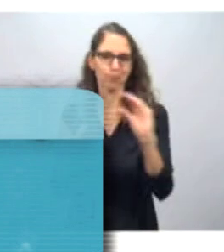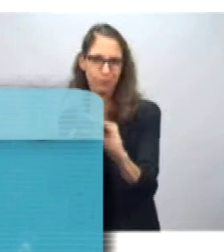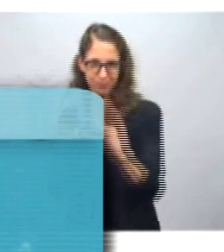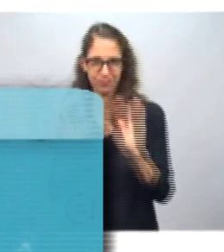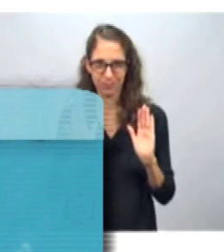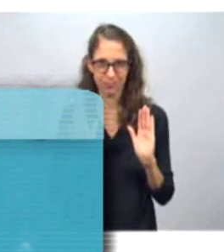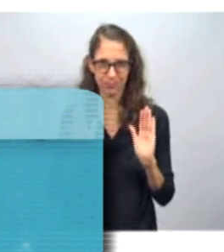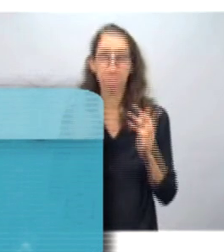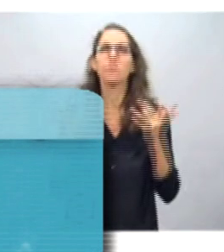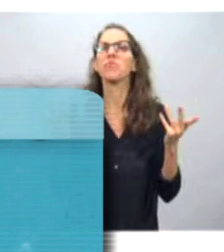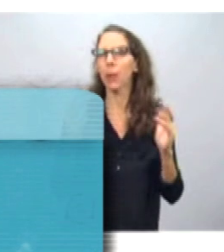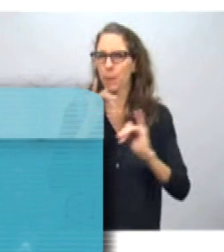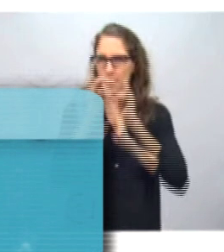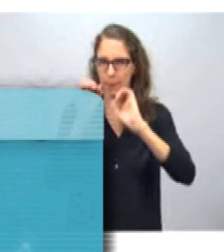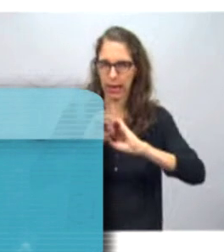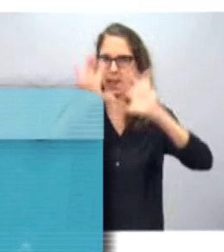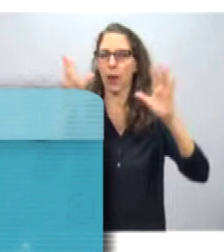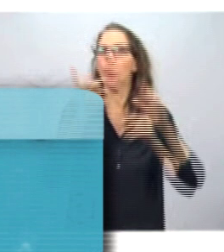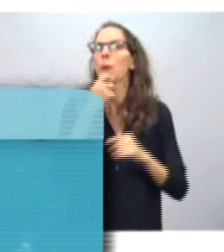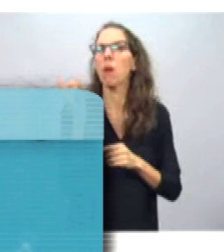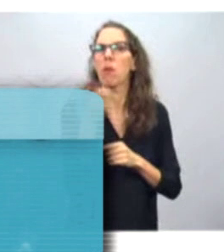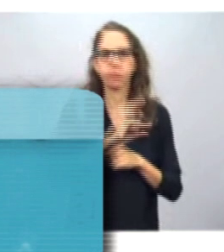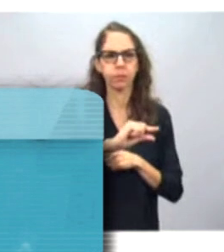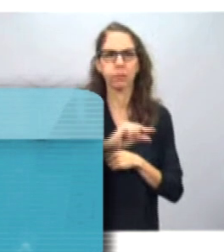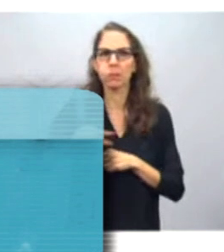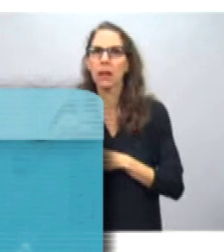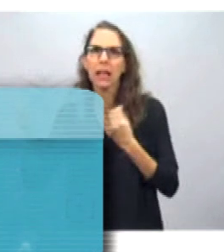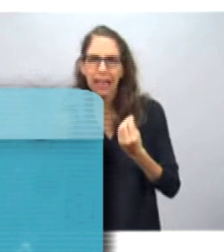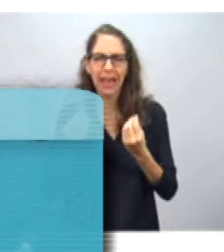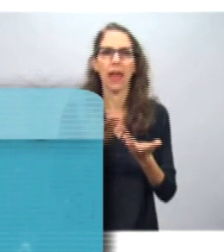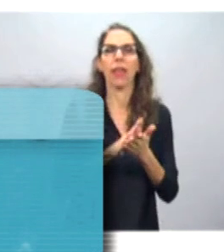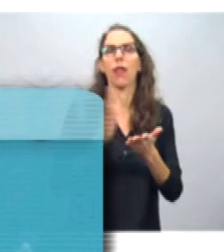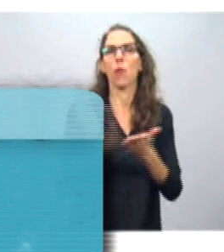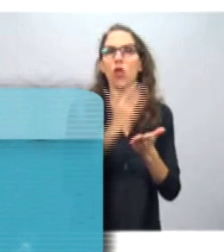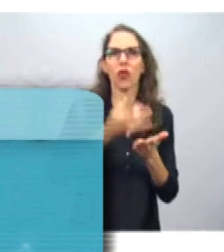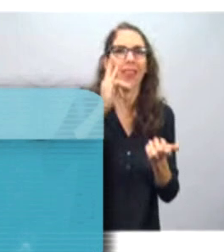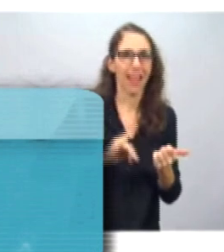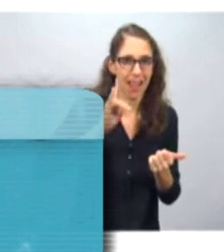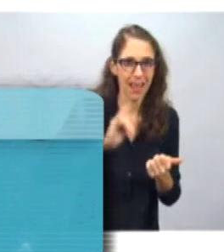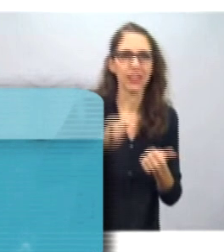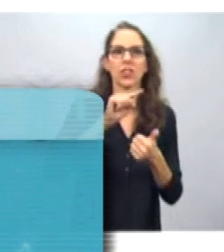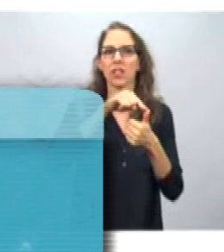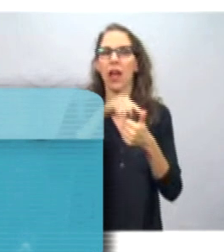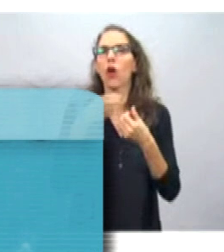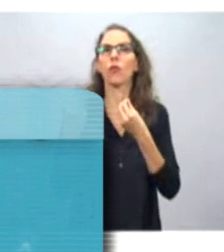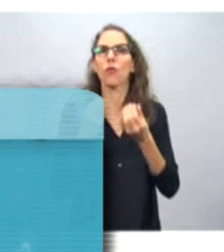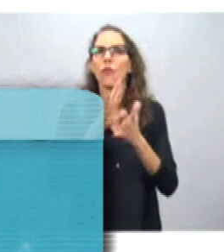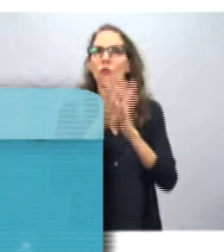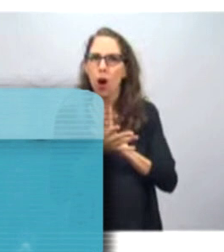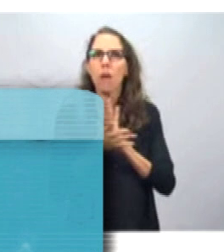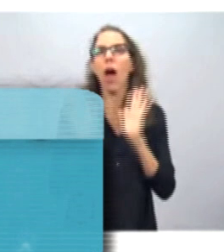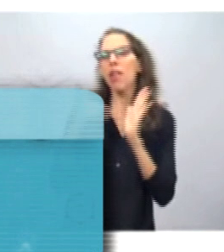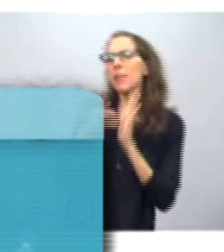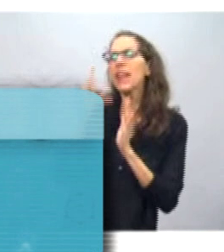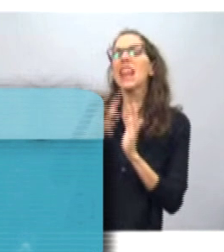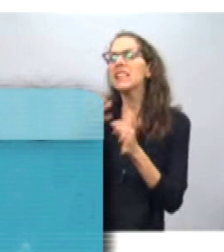de manera muy clara, financiamos la producción tambera con una referencia en el valor